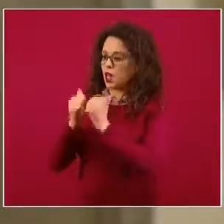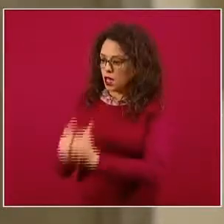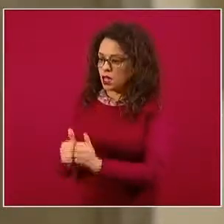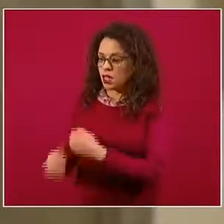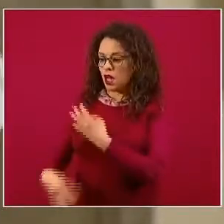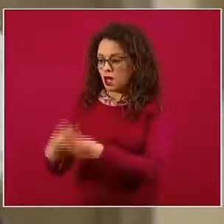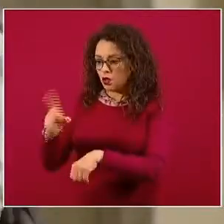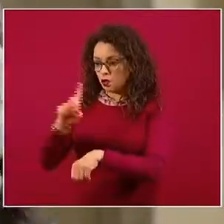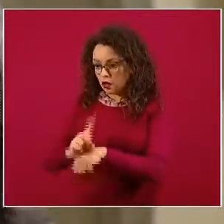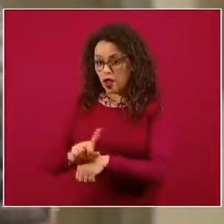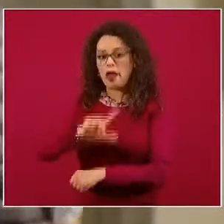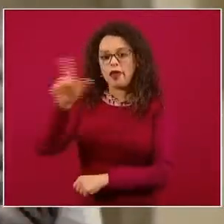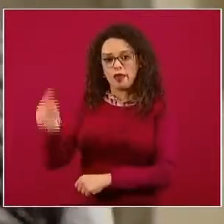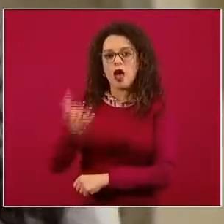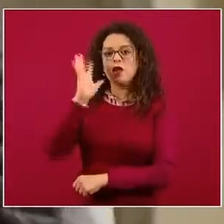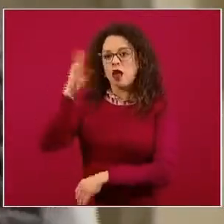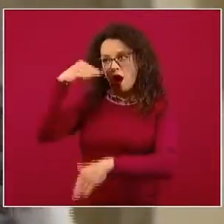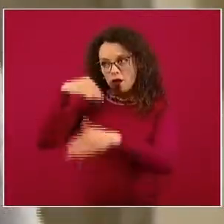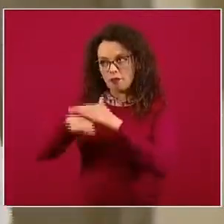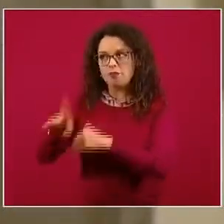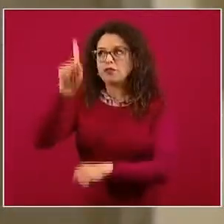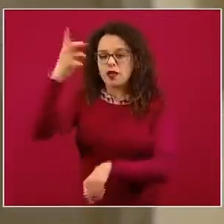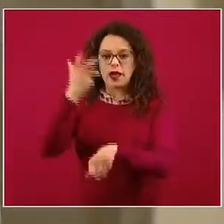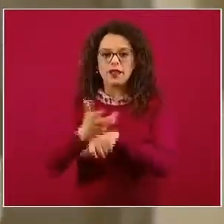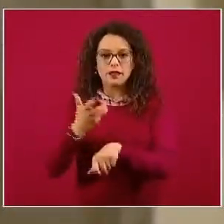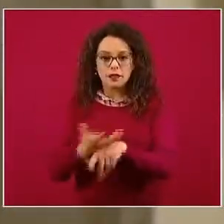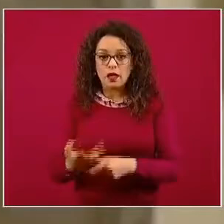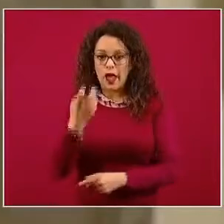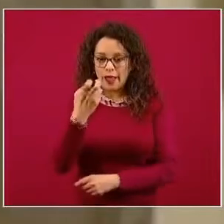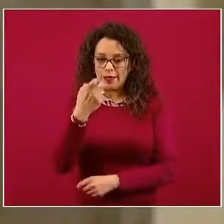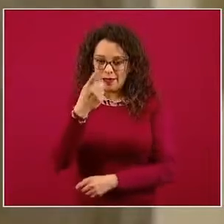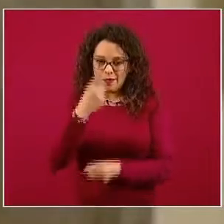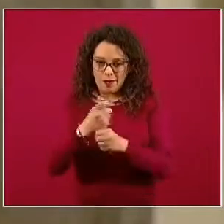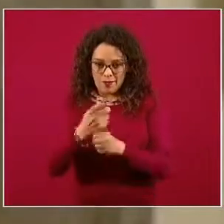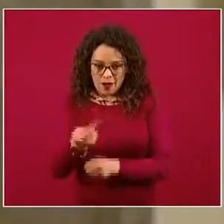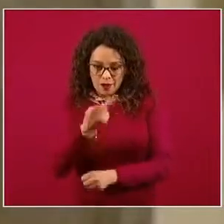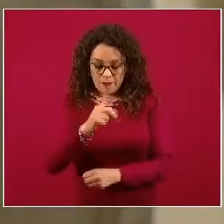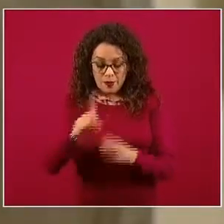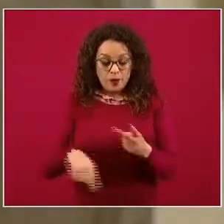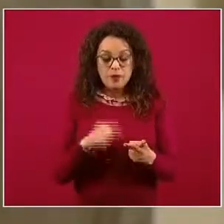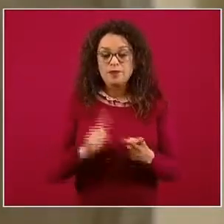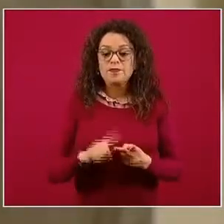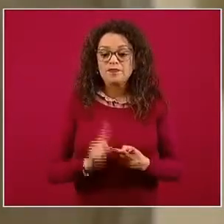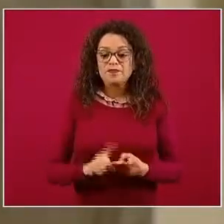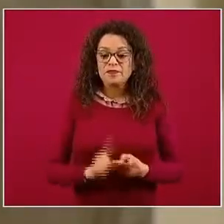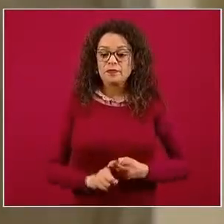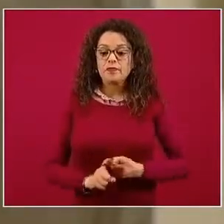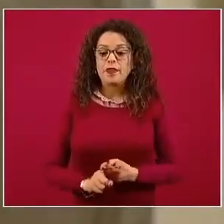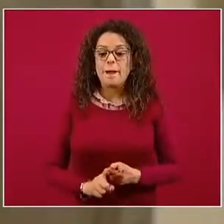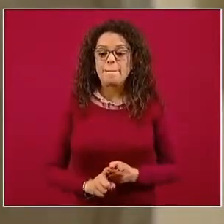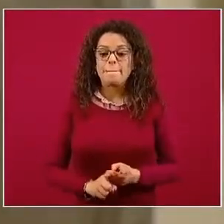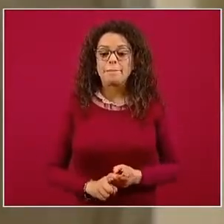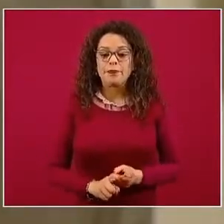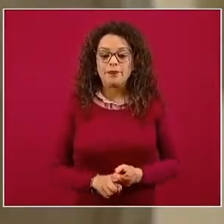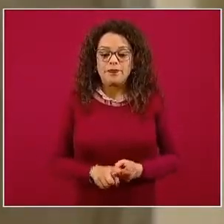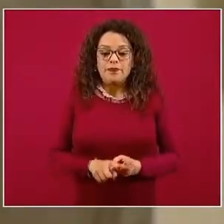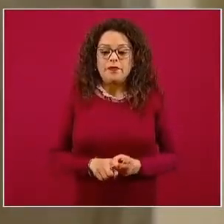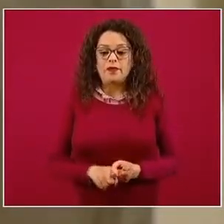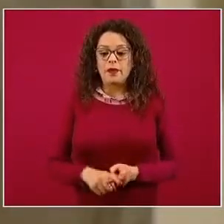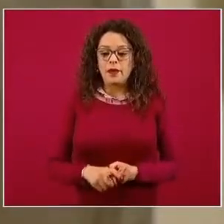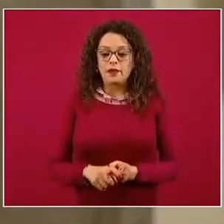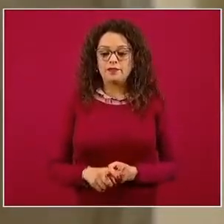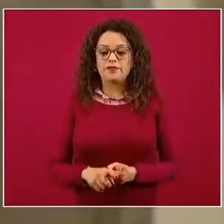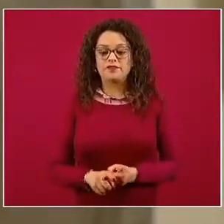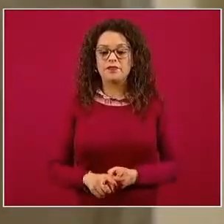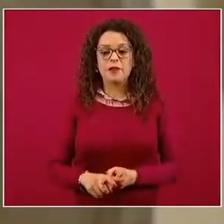los dejan entrar al país. Esa sería una pregunta. La otra es también que si la gente que es mexicana